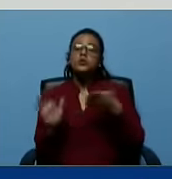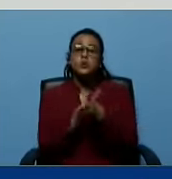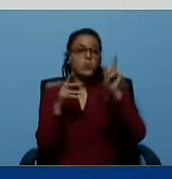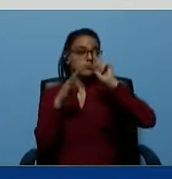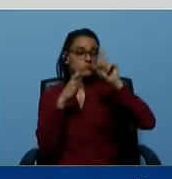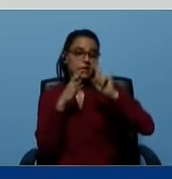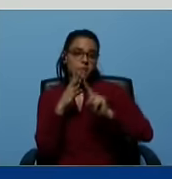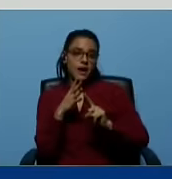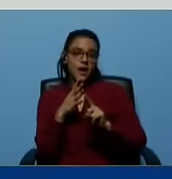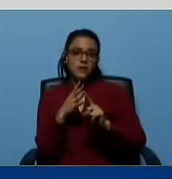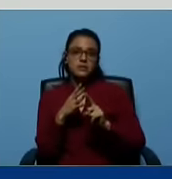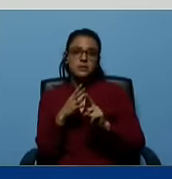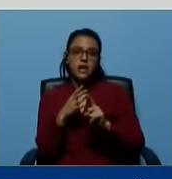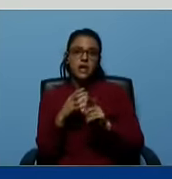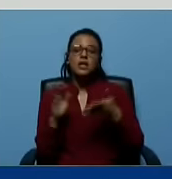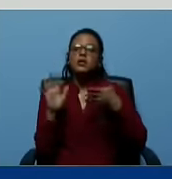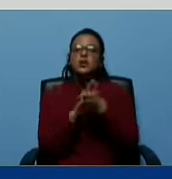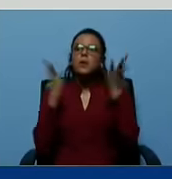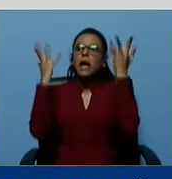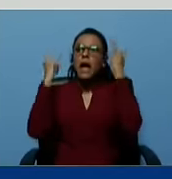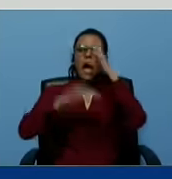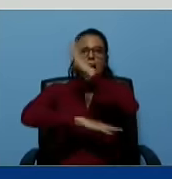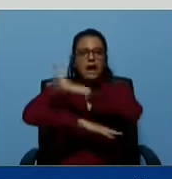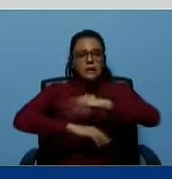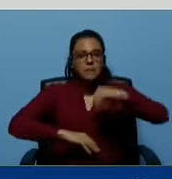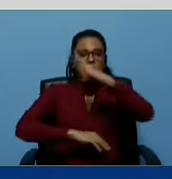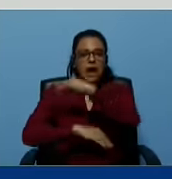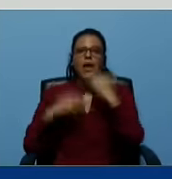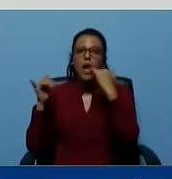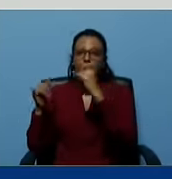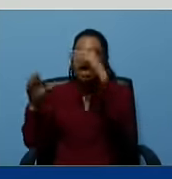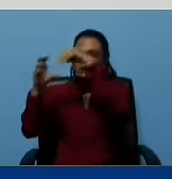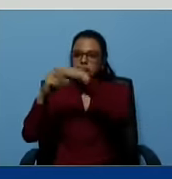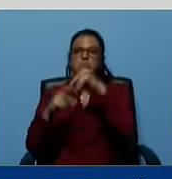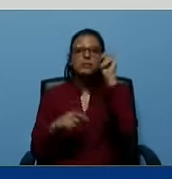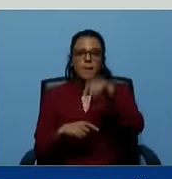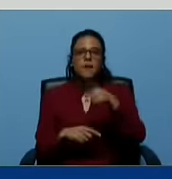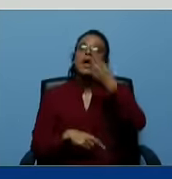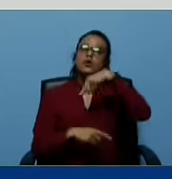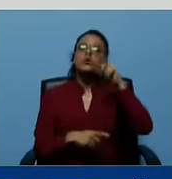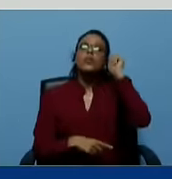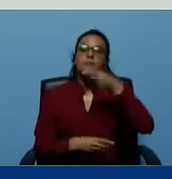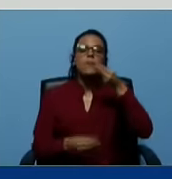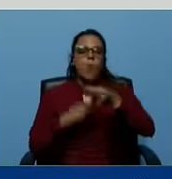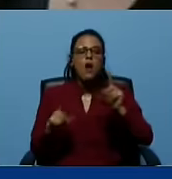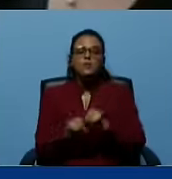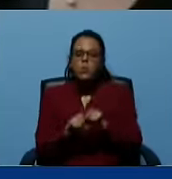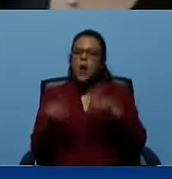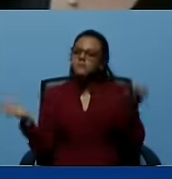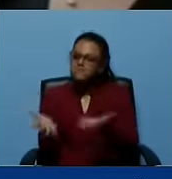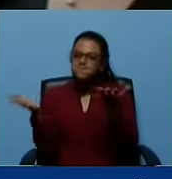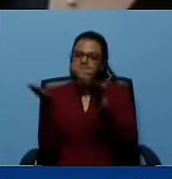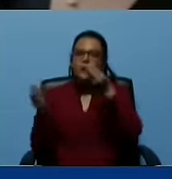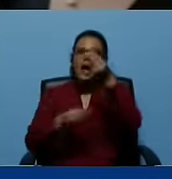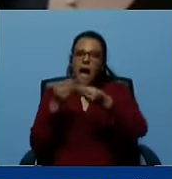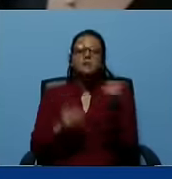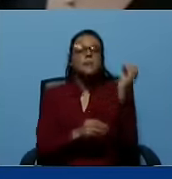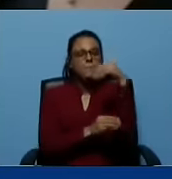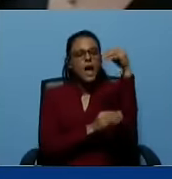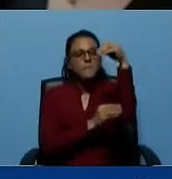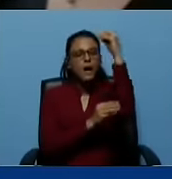distintas especies de animales. Y eso hay que incrementarlo, fortalecerlo cada vez